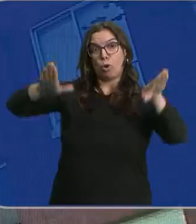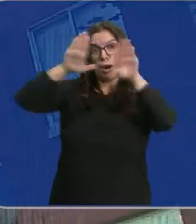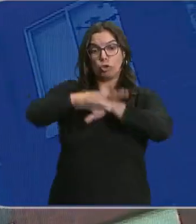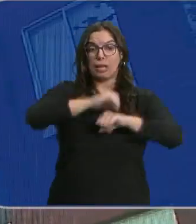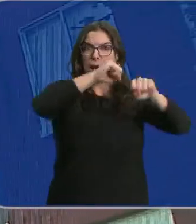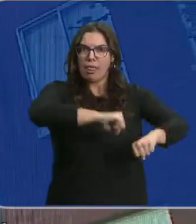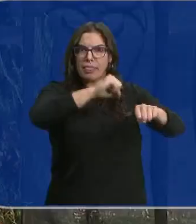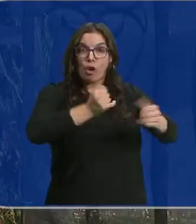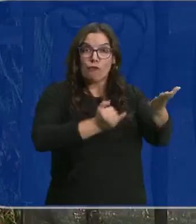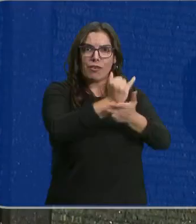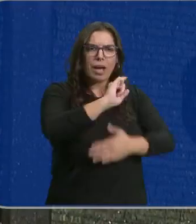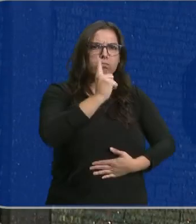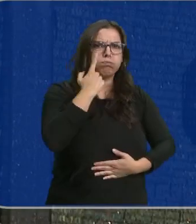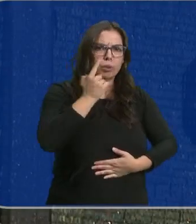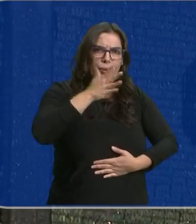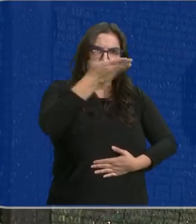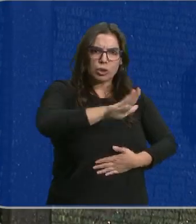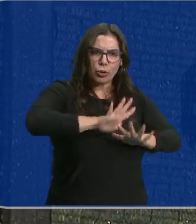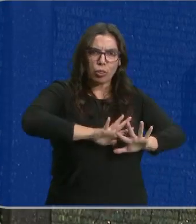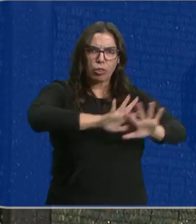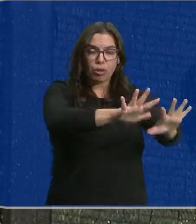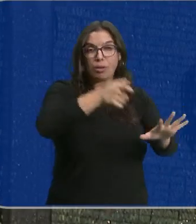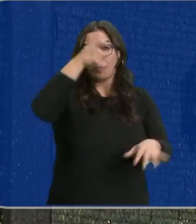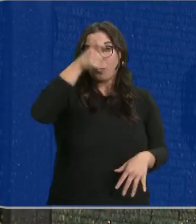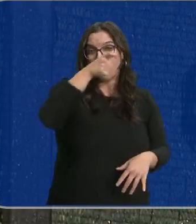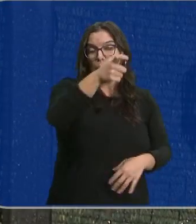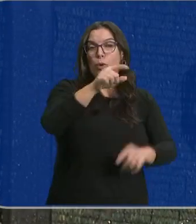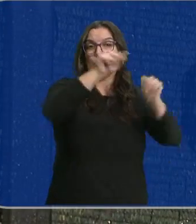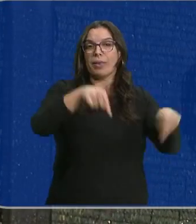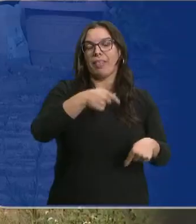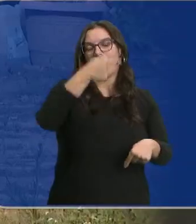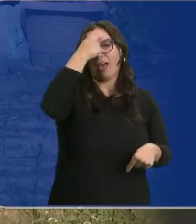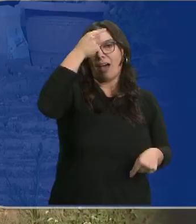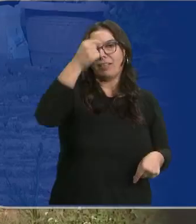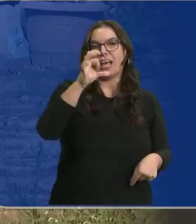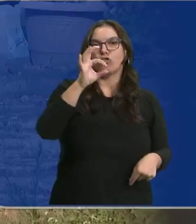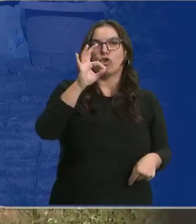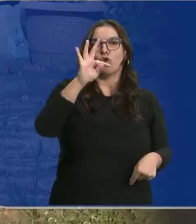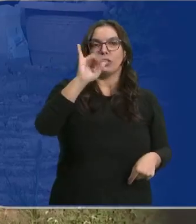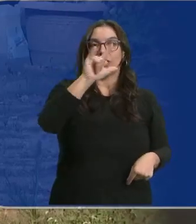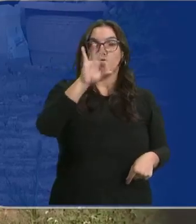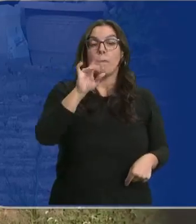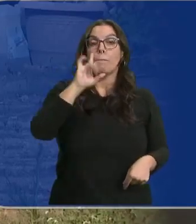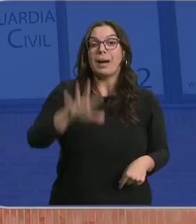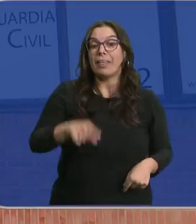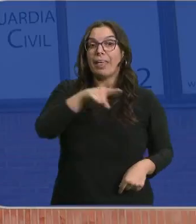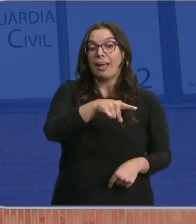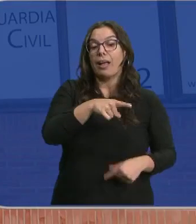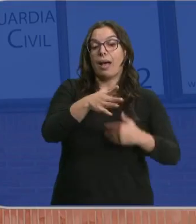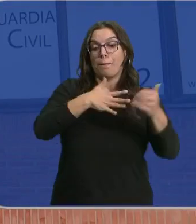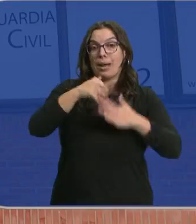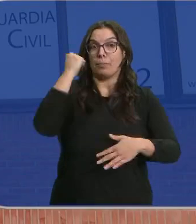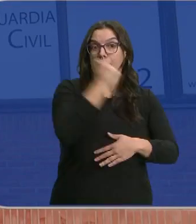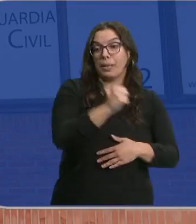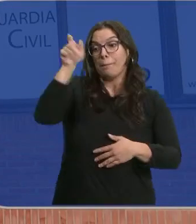aparecía oculto en una finca situada a las afueras del pueblo abulense de Sotillo de Ladrada. Todo hace indicar que se trata de un asesinato a manos,